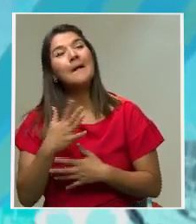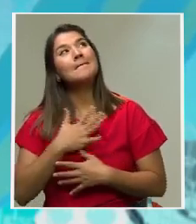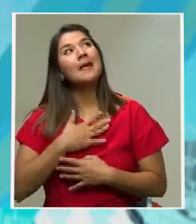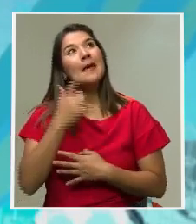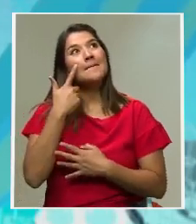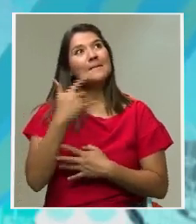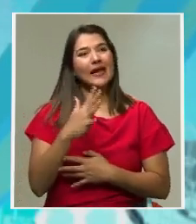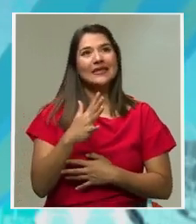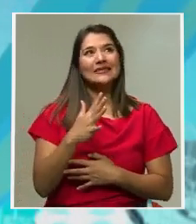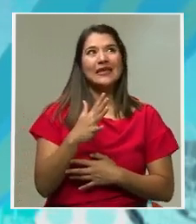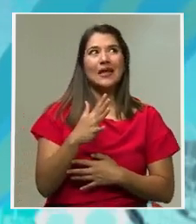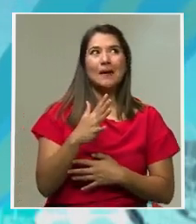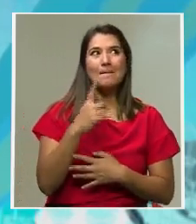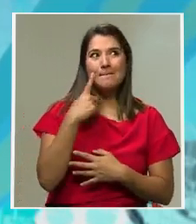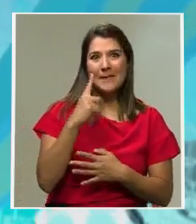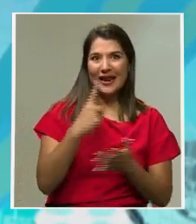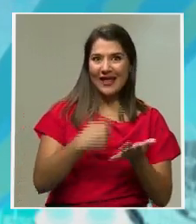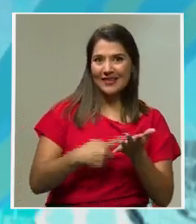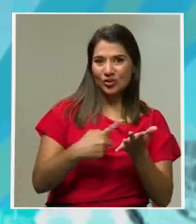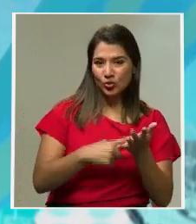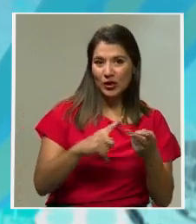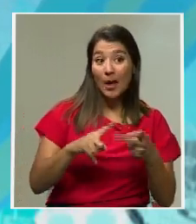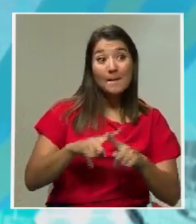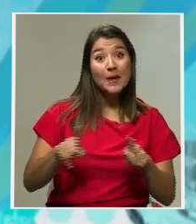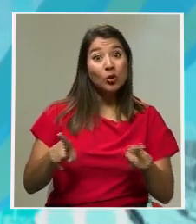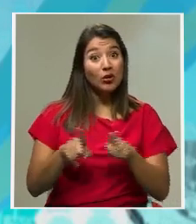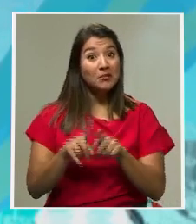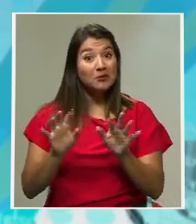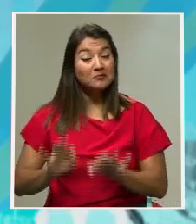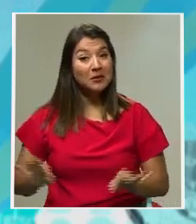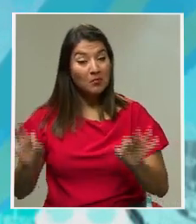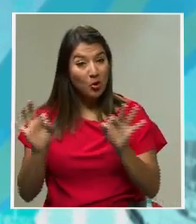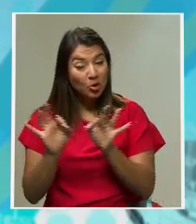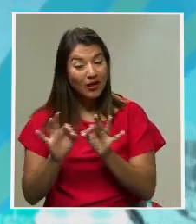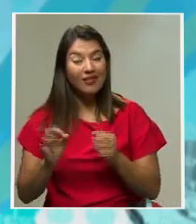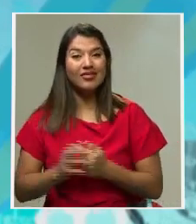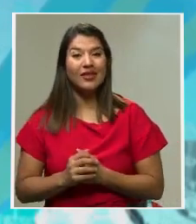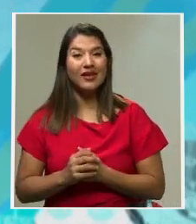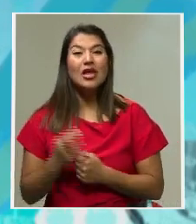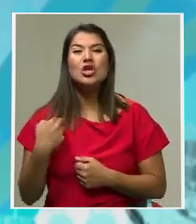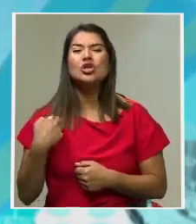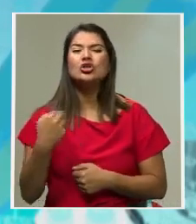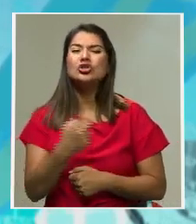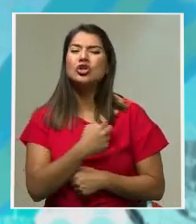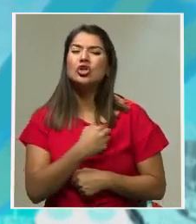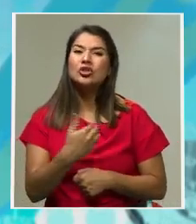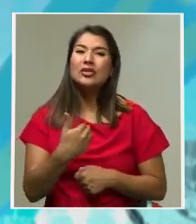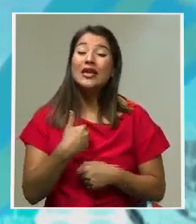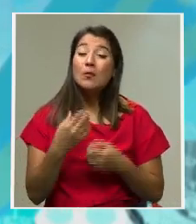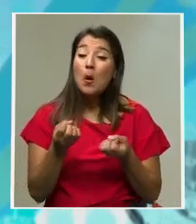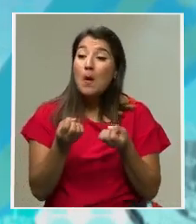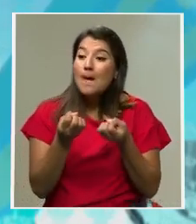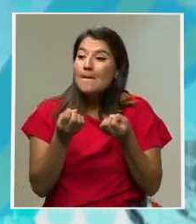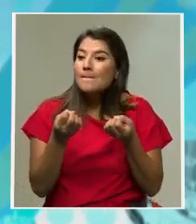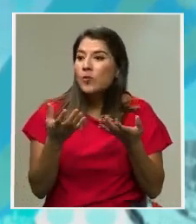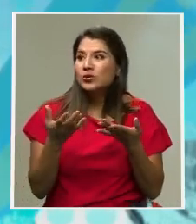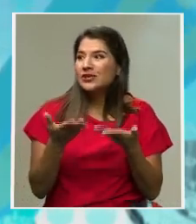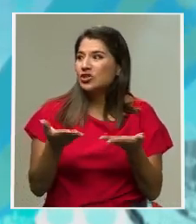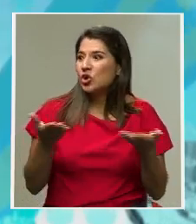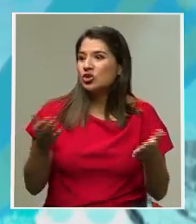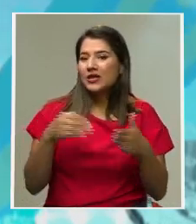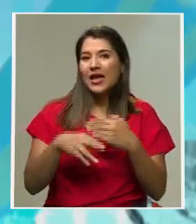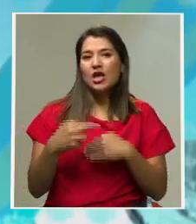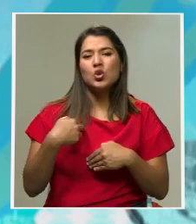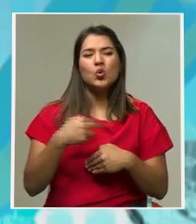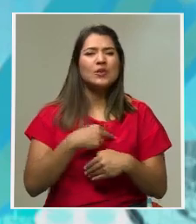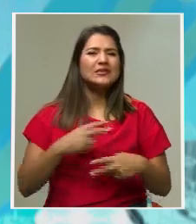vez vital. Dijiste adictivo. Tenemos un montón de elementos en nuestra vida diaria, la